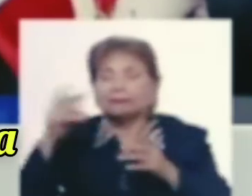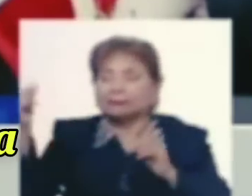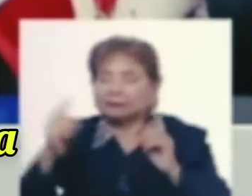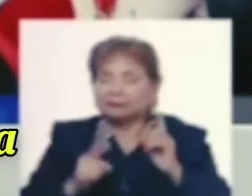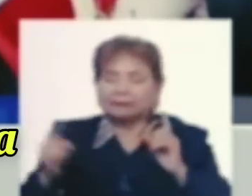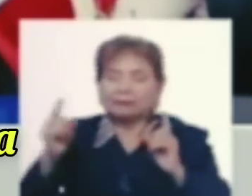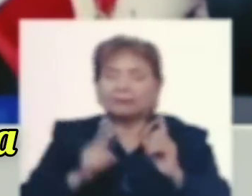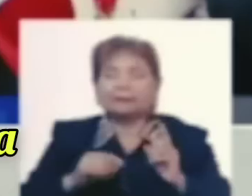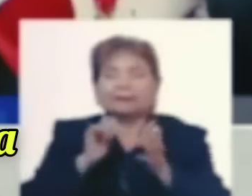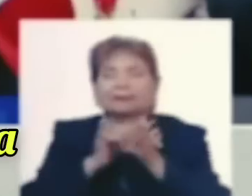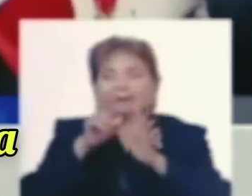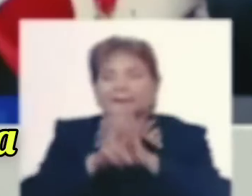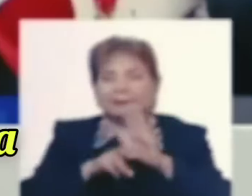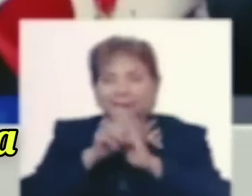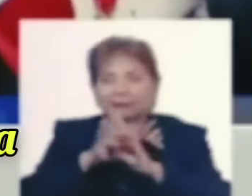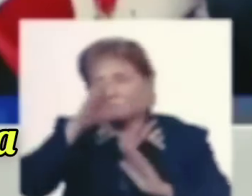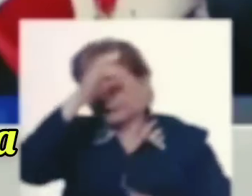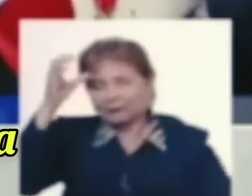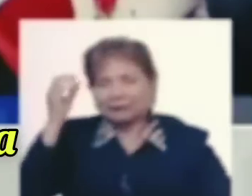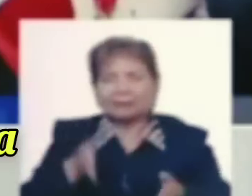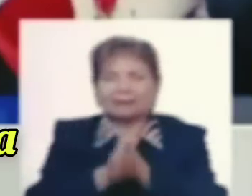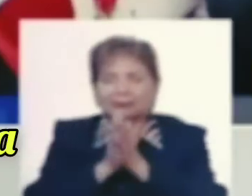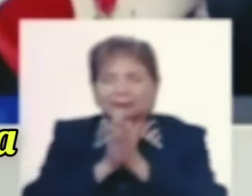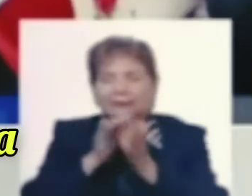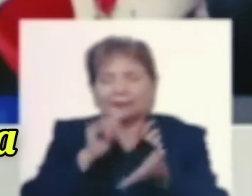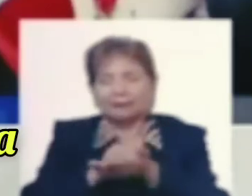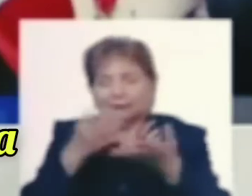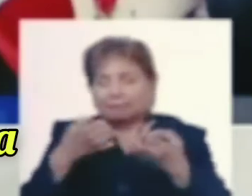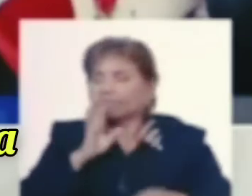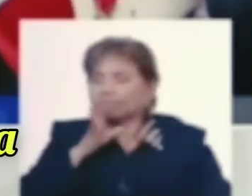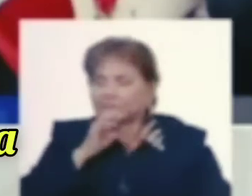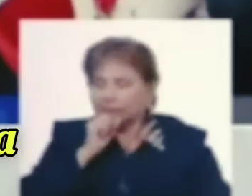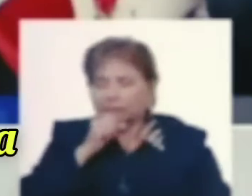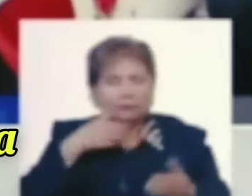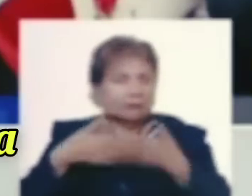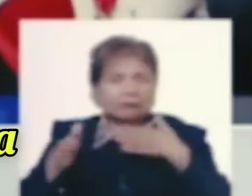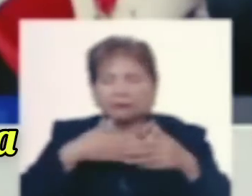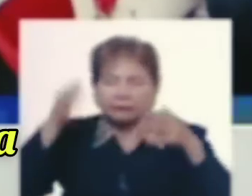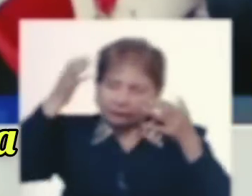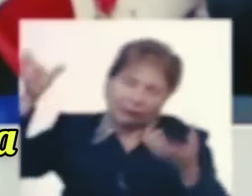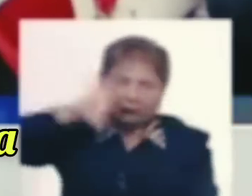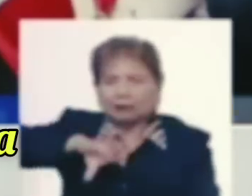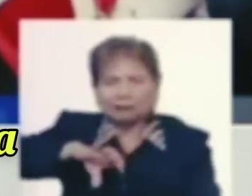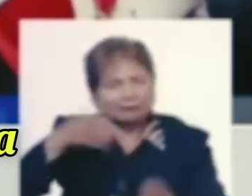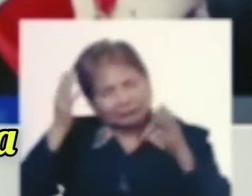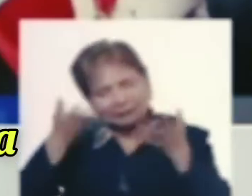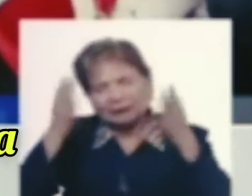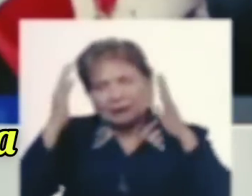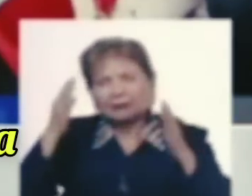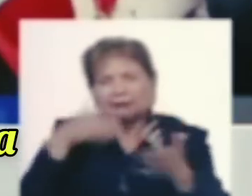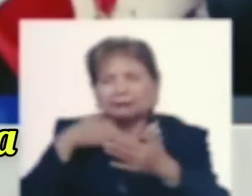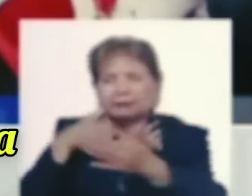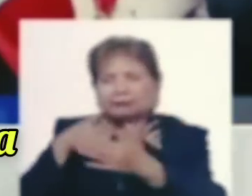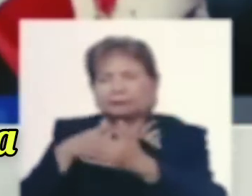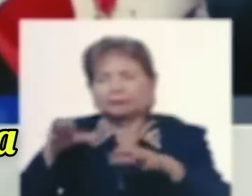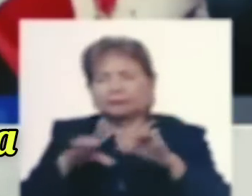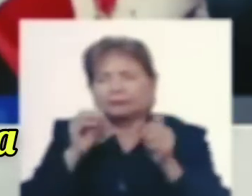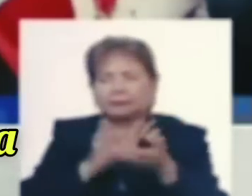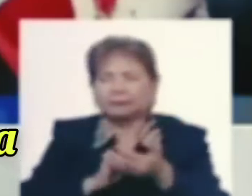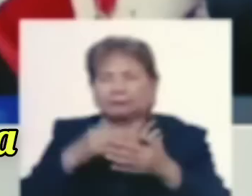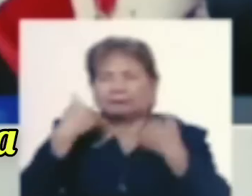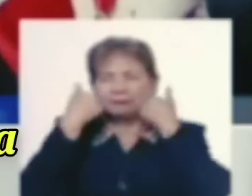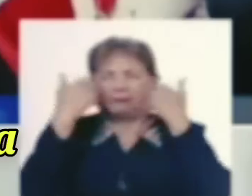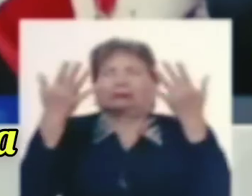presencial? ¿A qué manera virtual, señor Castillo? Por favor, el que quiere declarar, lo hace, así sea de cabeza. Hágalo y deje de obstruir y hacer